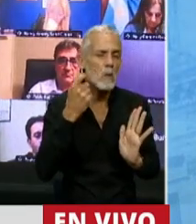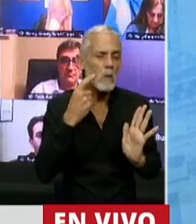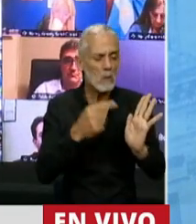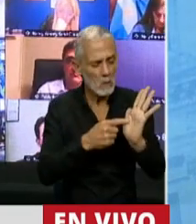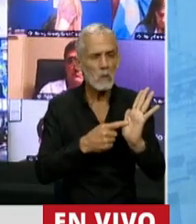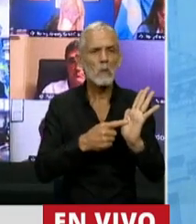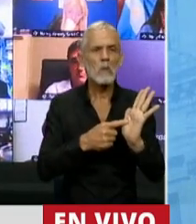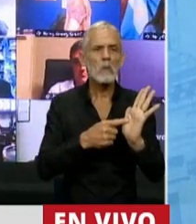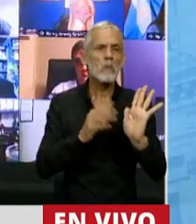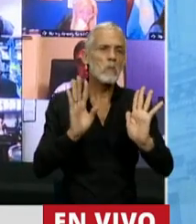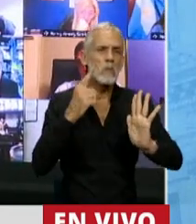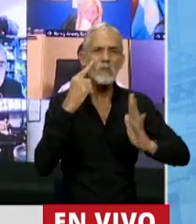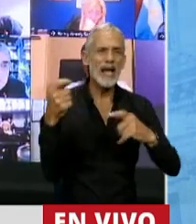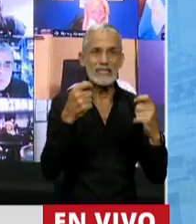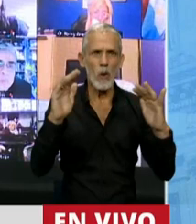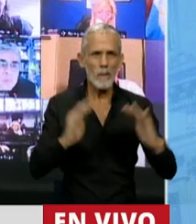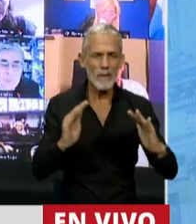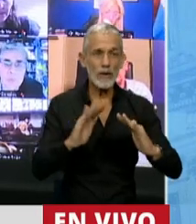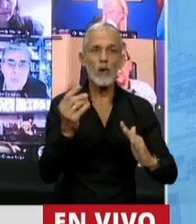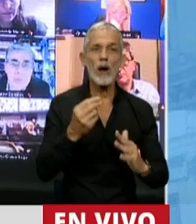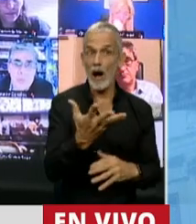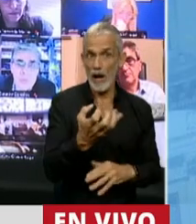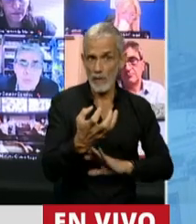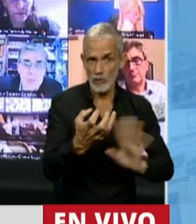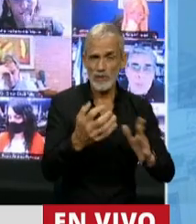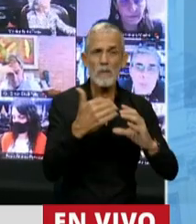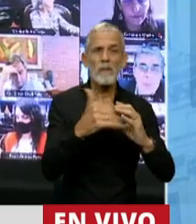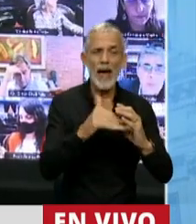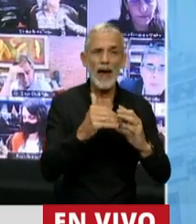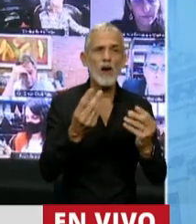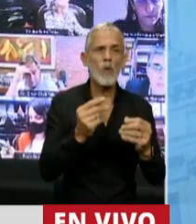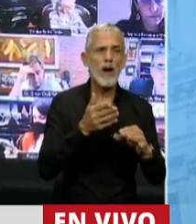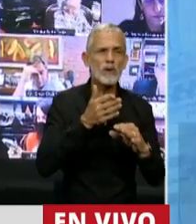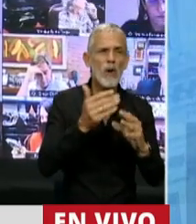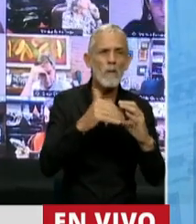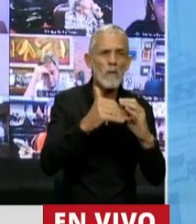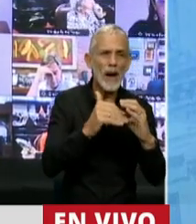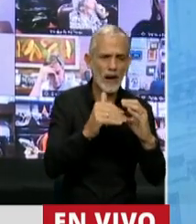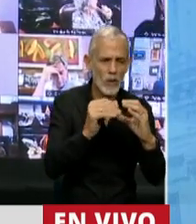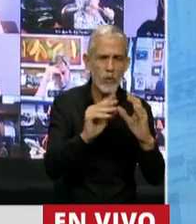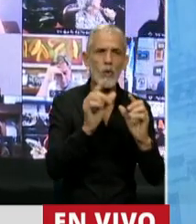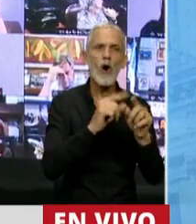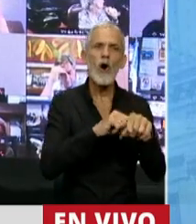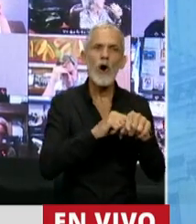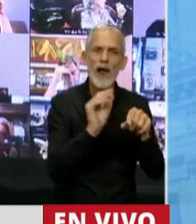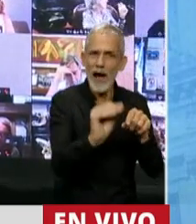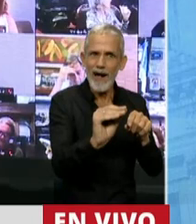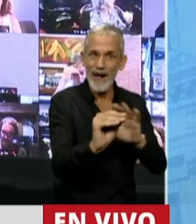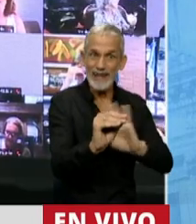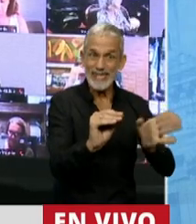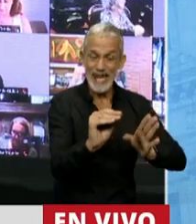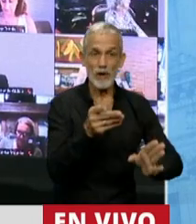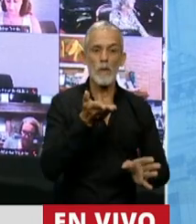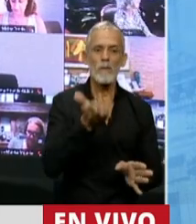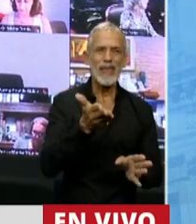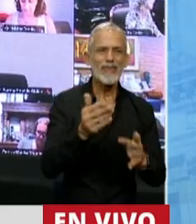bajado la mitad de la atención, es que queda grabado cuándo entró el mail y la hora que entró el mail con el pedido de